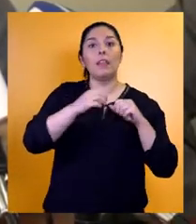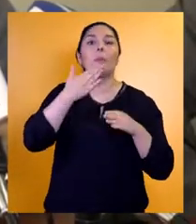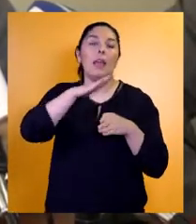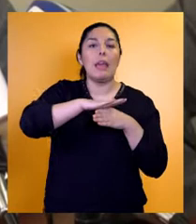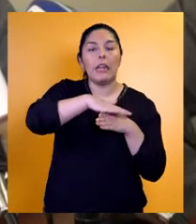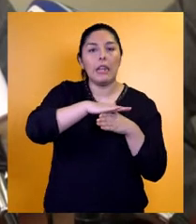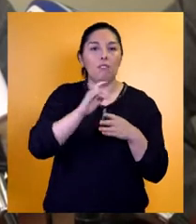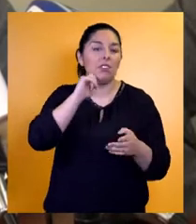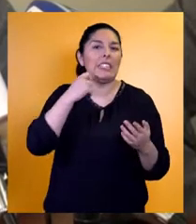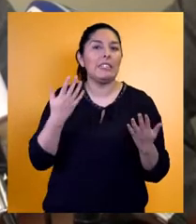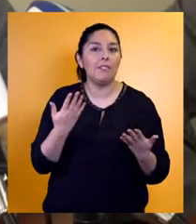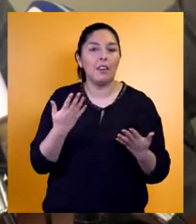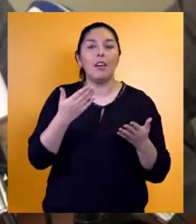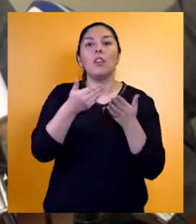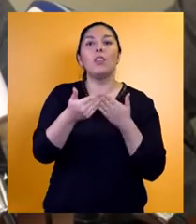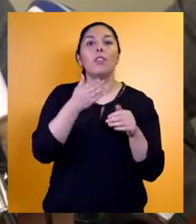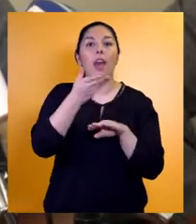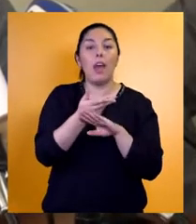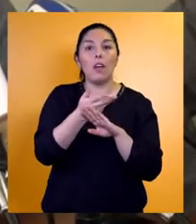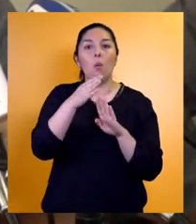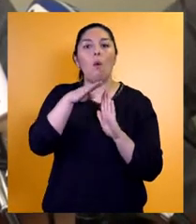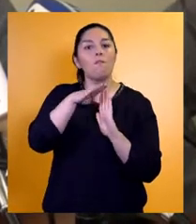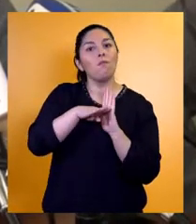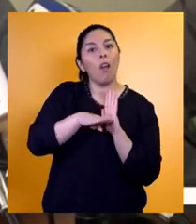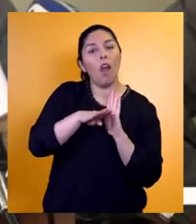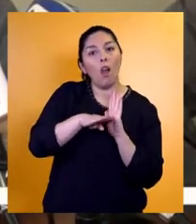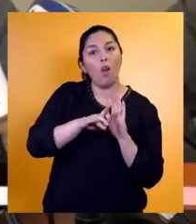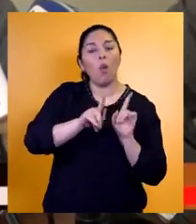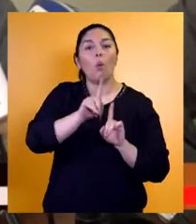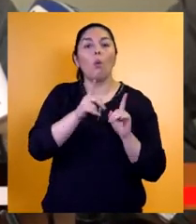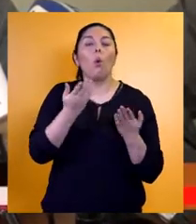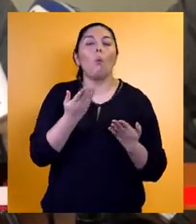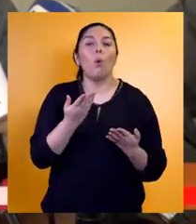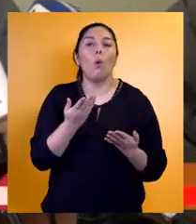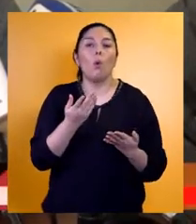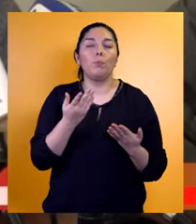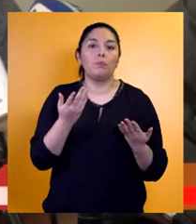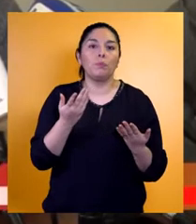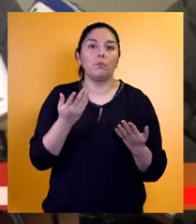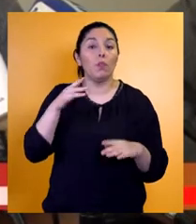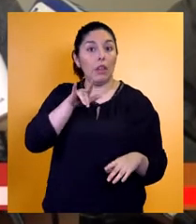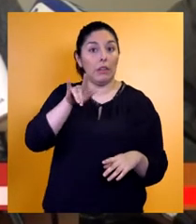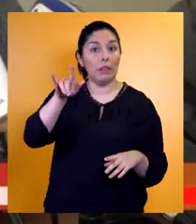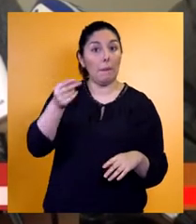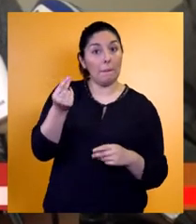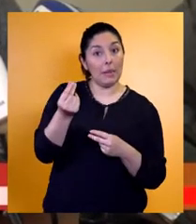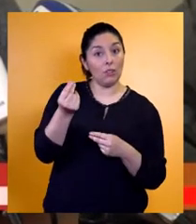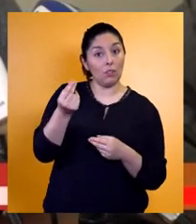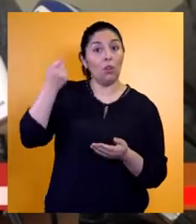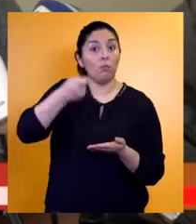de equilibrio, tiene un break-even bastante bajo para lo que es una